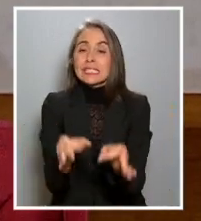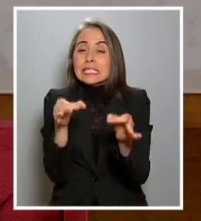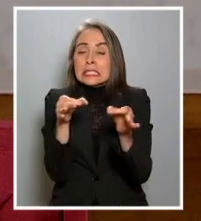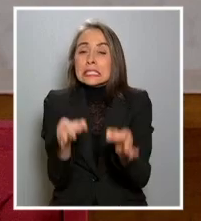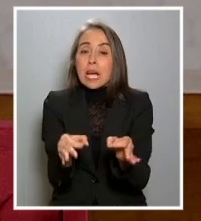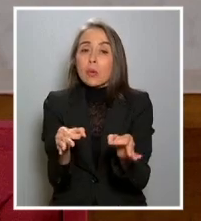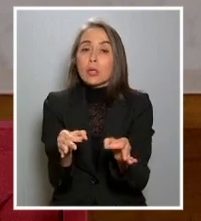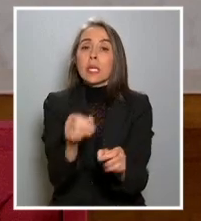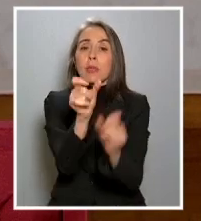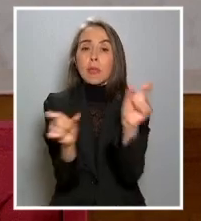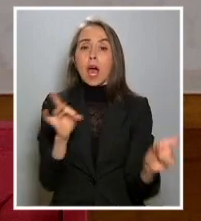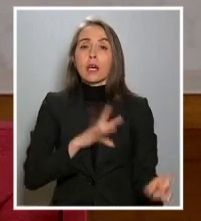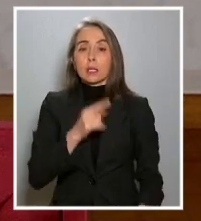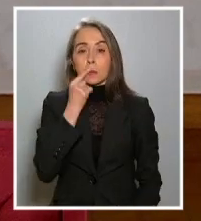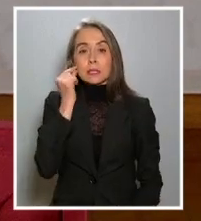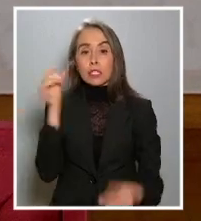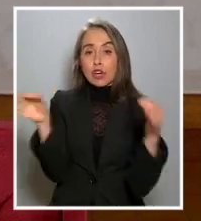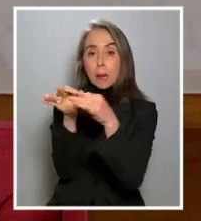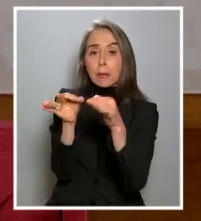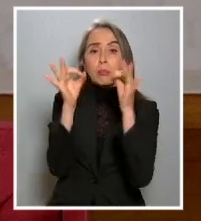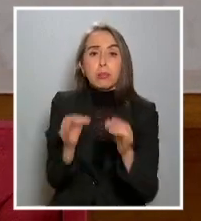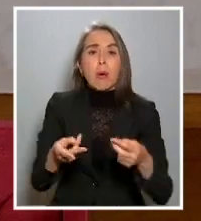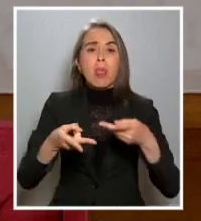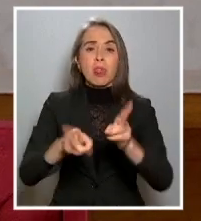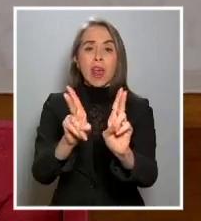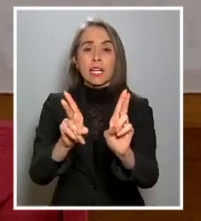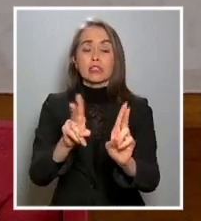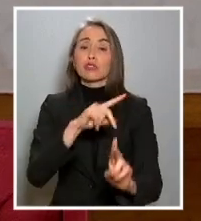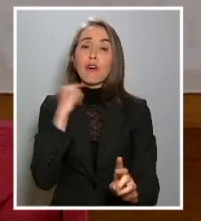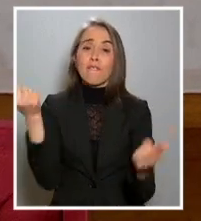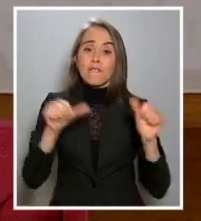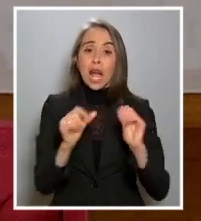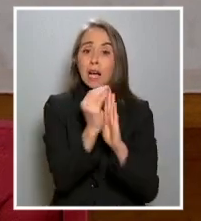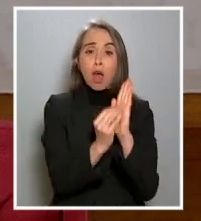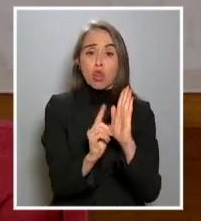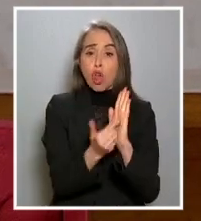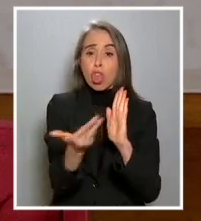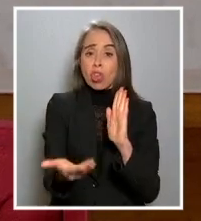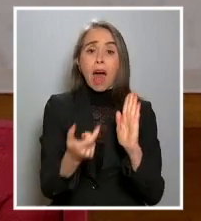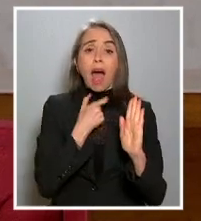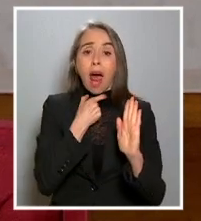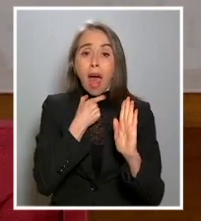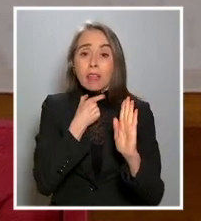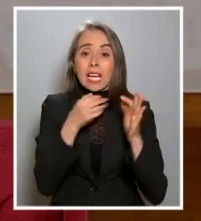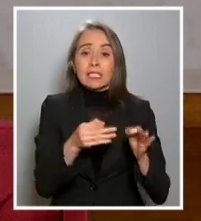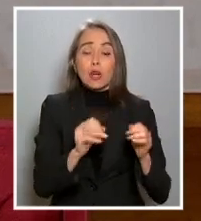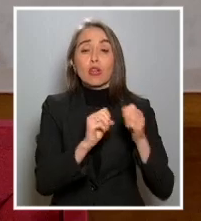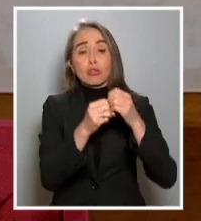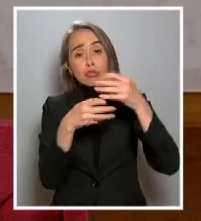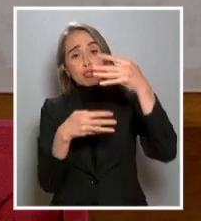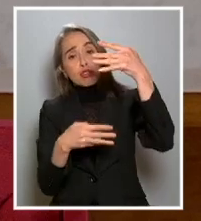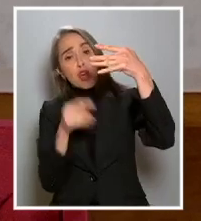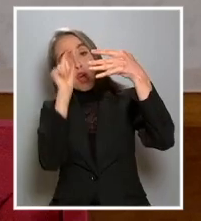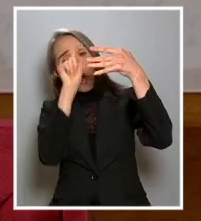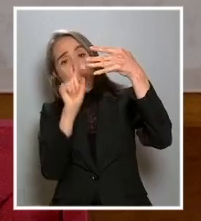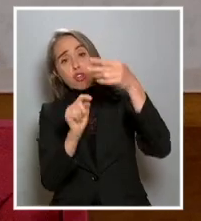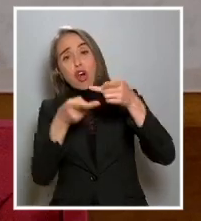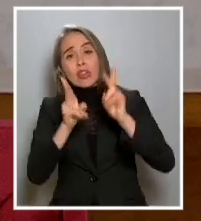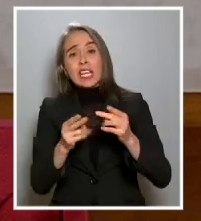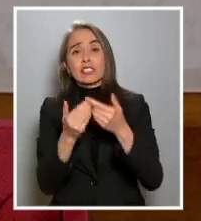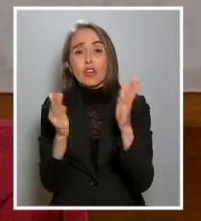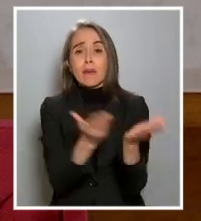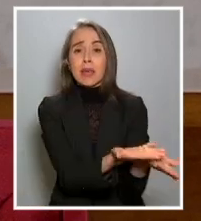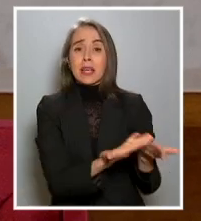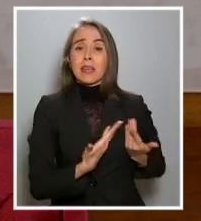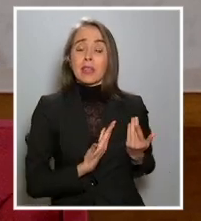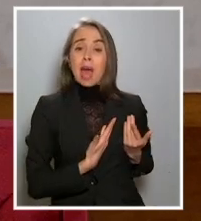seguridad, chilenos y chilenas, es un derecho. Y si fracasamos en garantizarlo, todos los demás derechos y libertades que nos entregan la